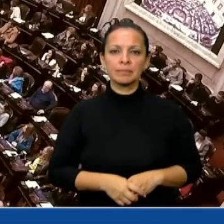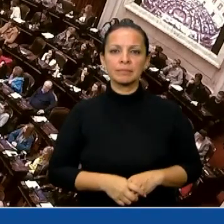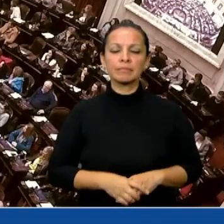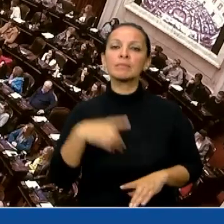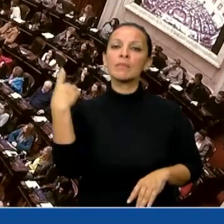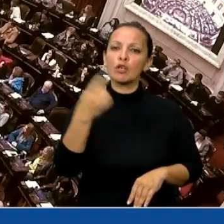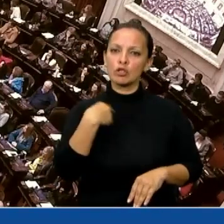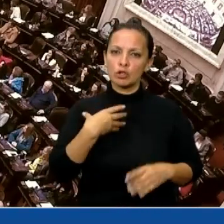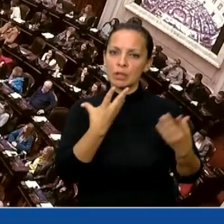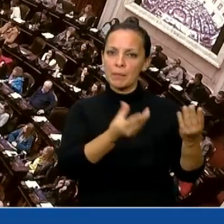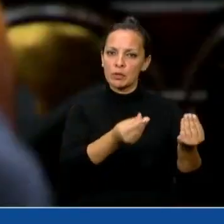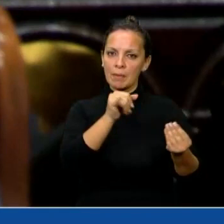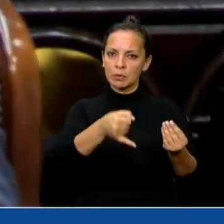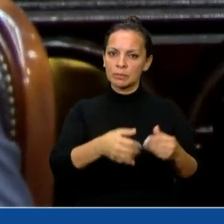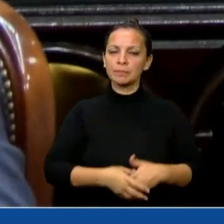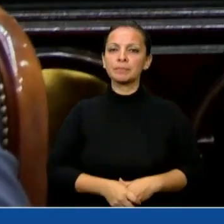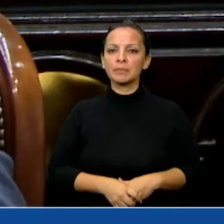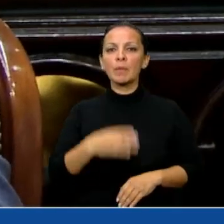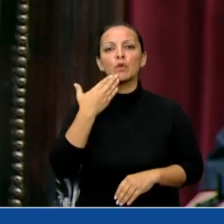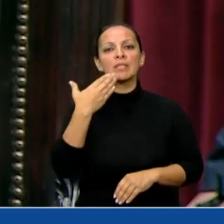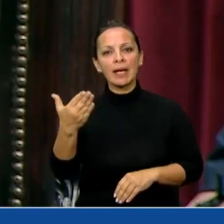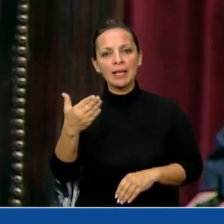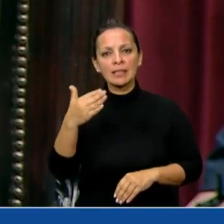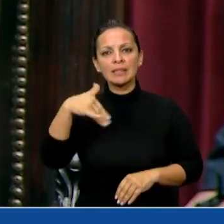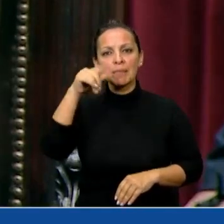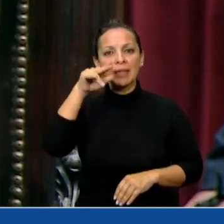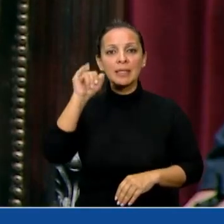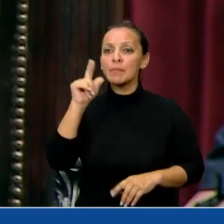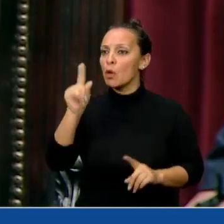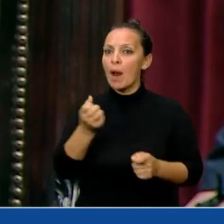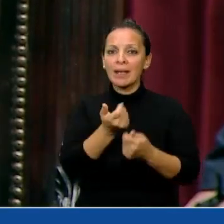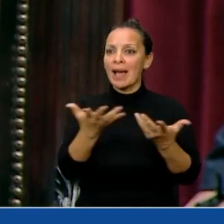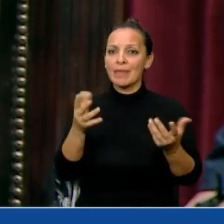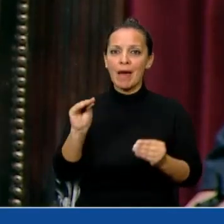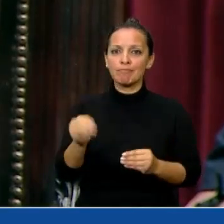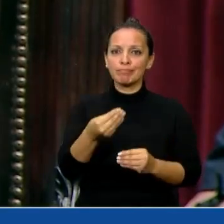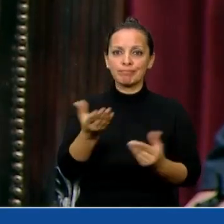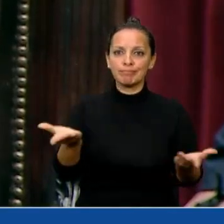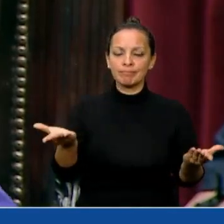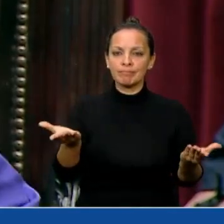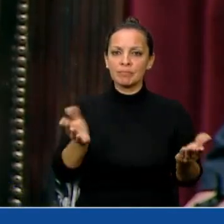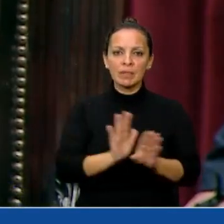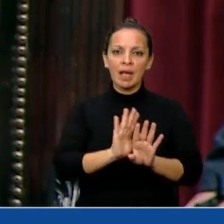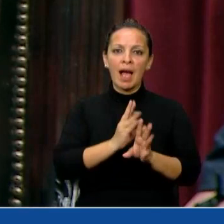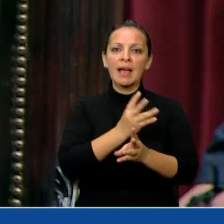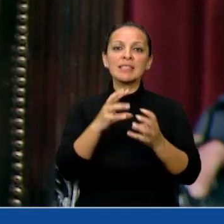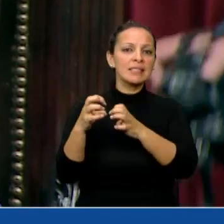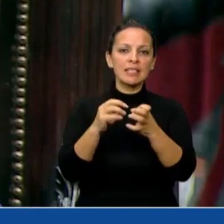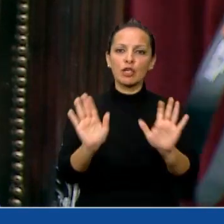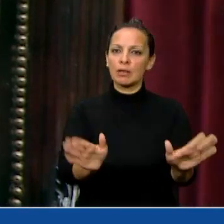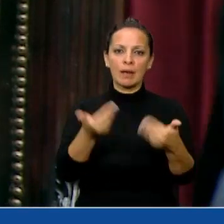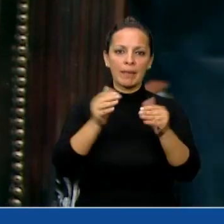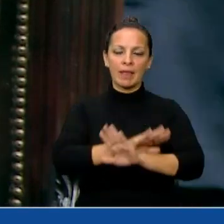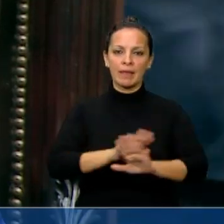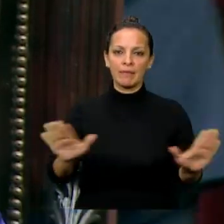Nosotros vamos a acompañar. Gracias, diputado Martínez, pero no hay quórum, así que queda levantada la sesión. La